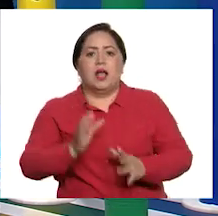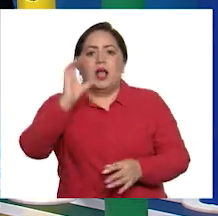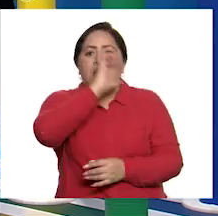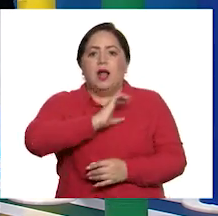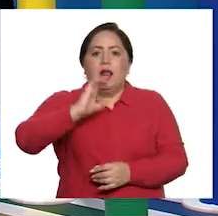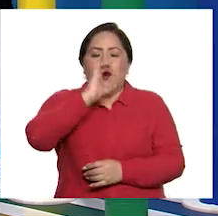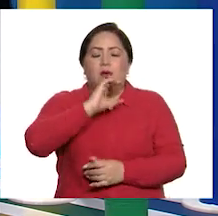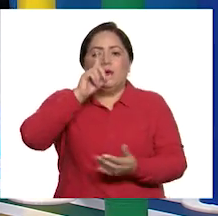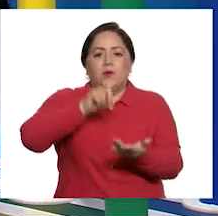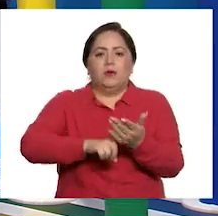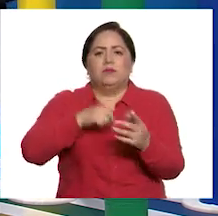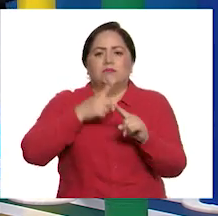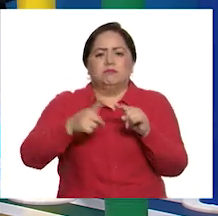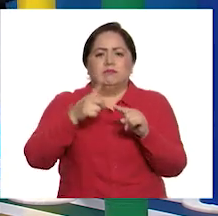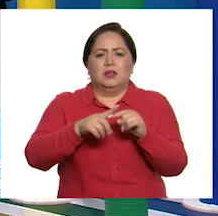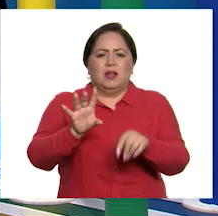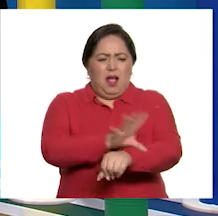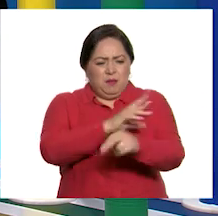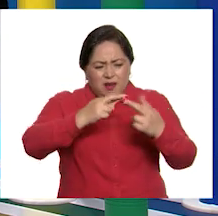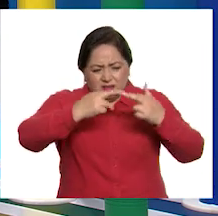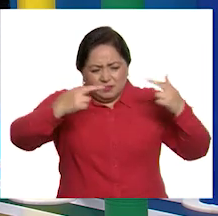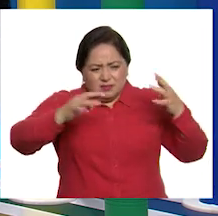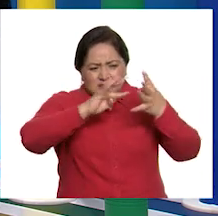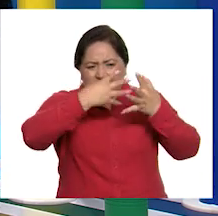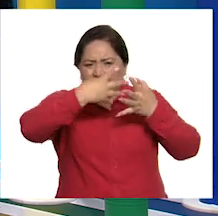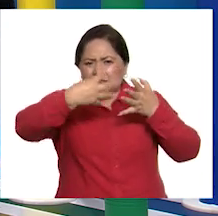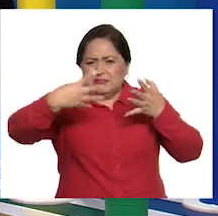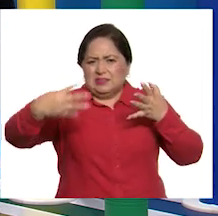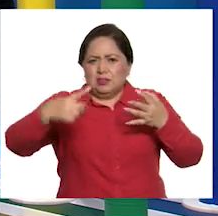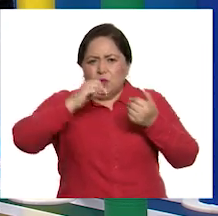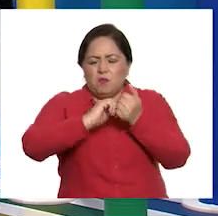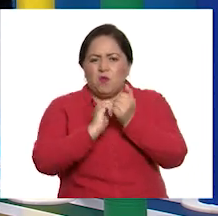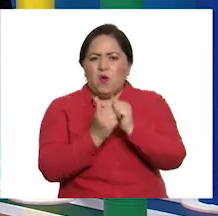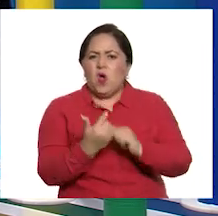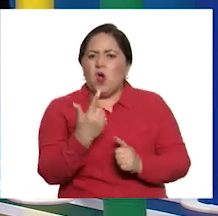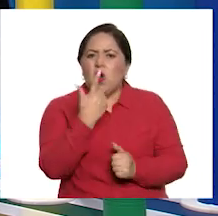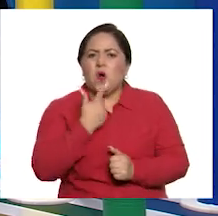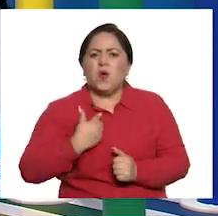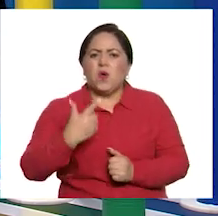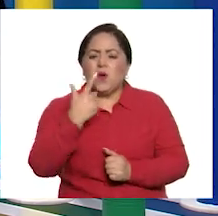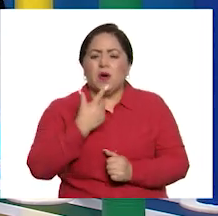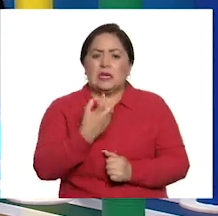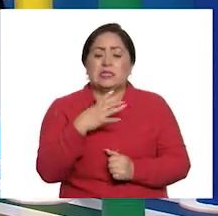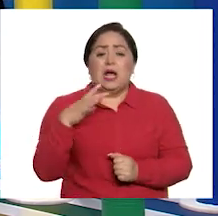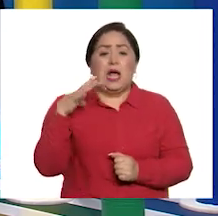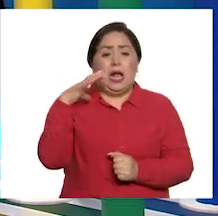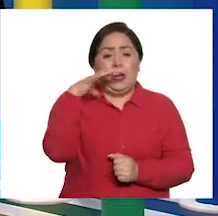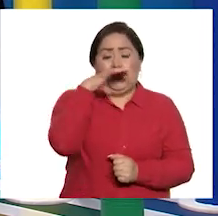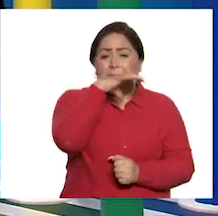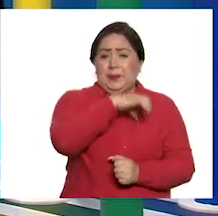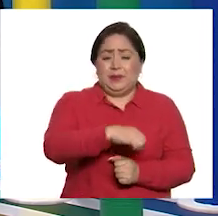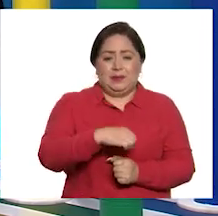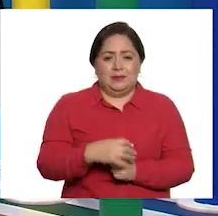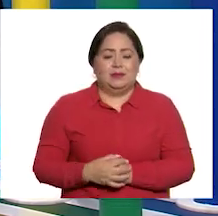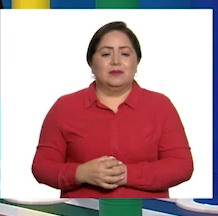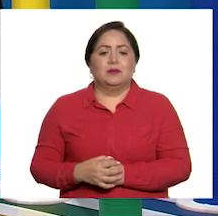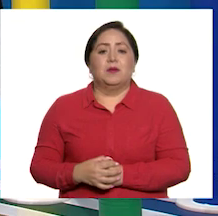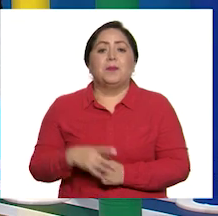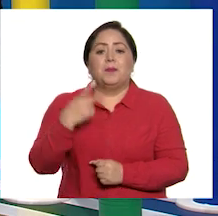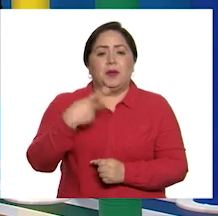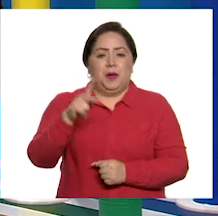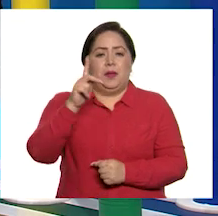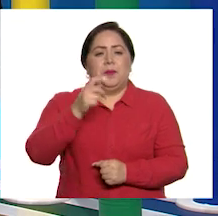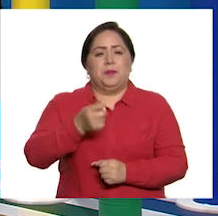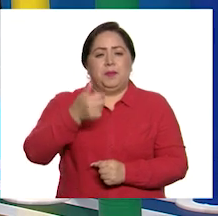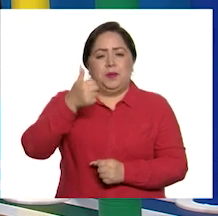calor mediante una serie de cables que llegan al rojo vivo y están muy calientes. que primero